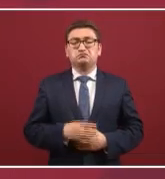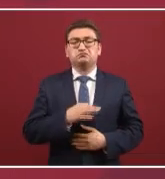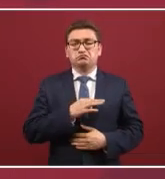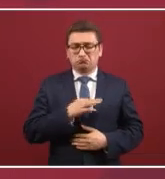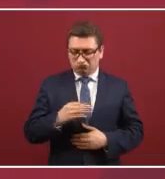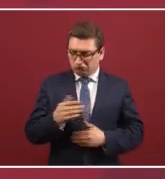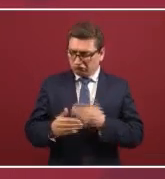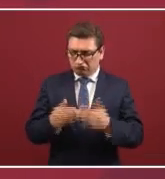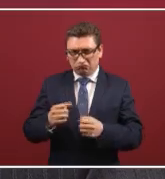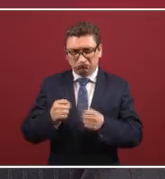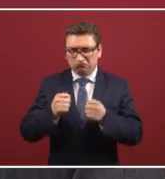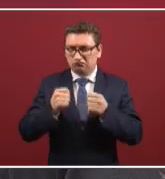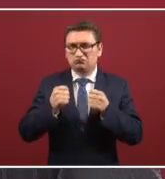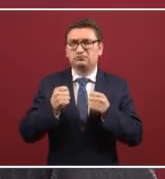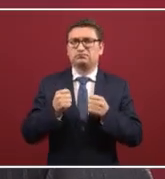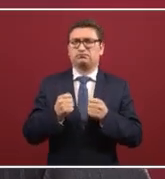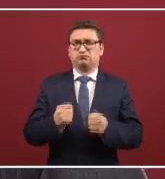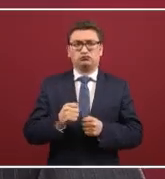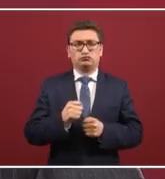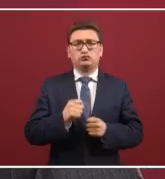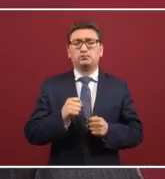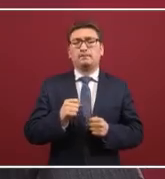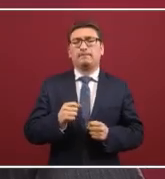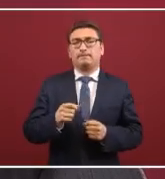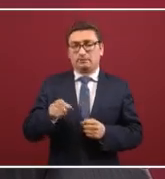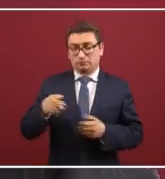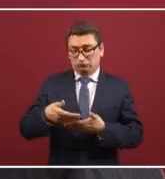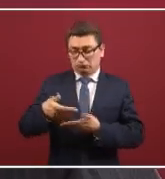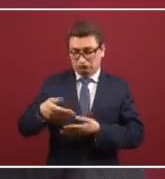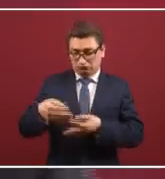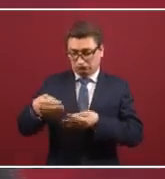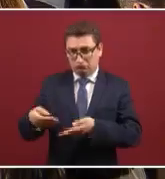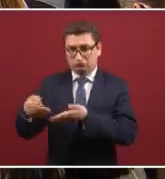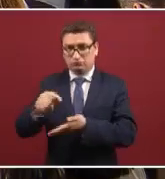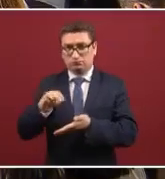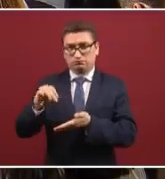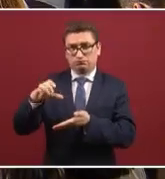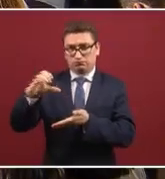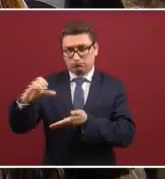inmejorables para la aprobación del tratado.